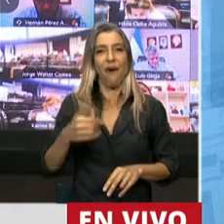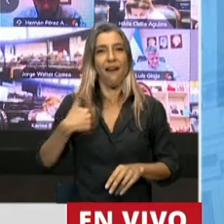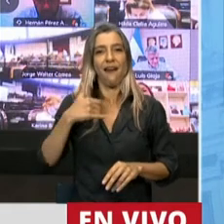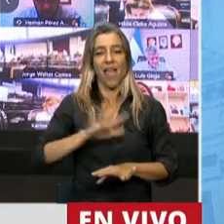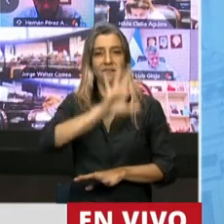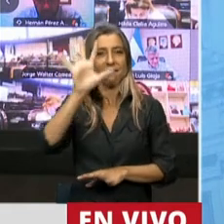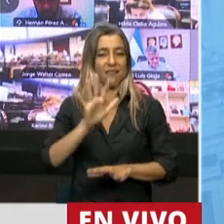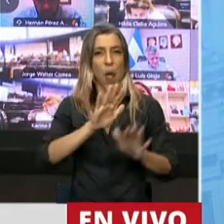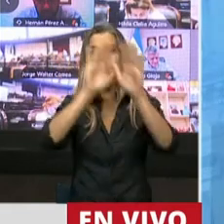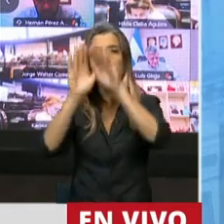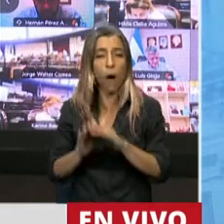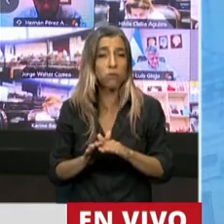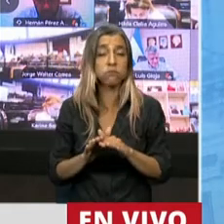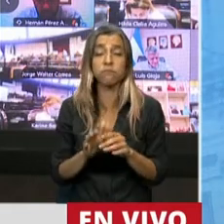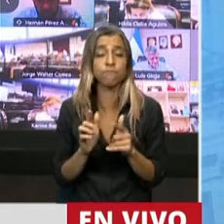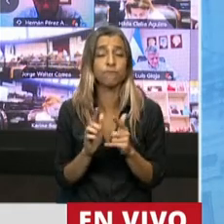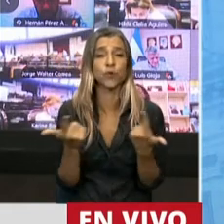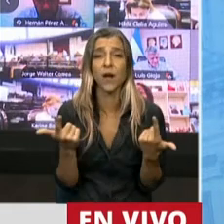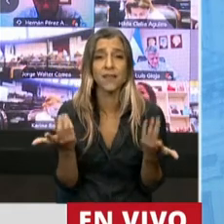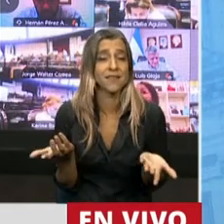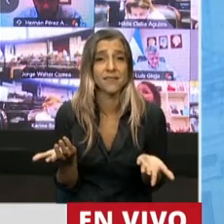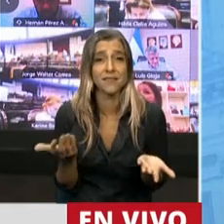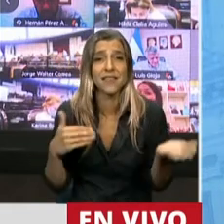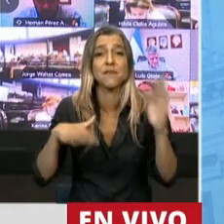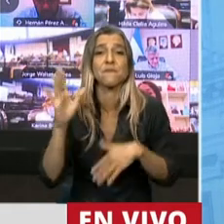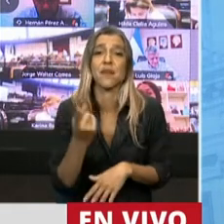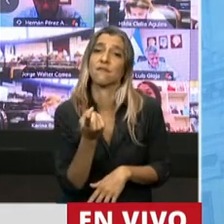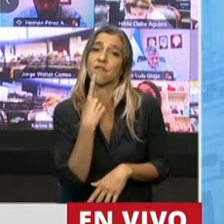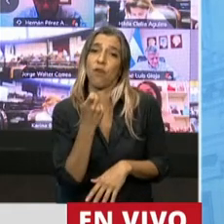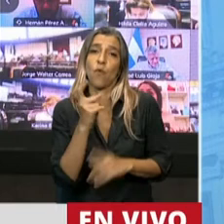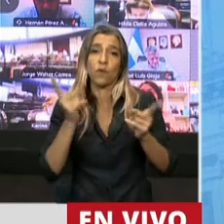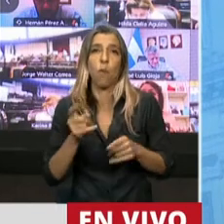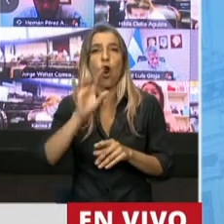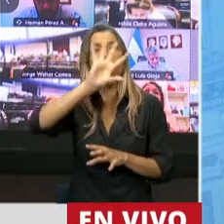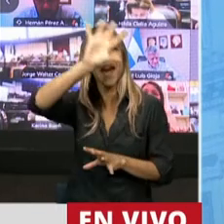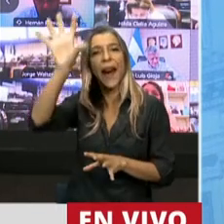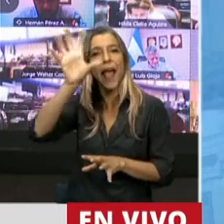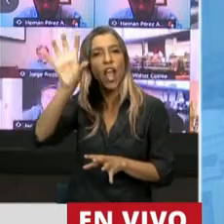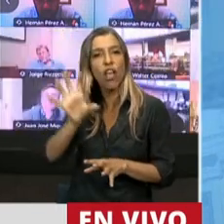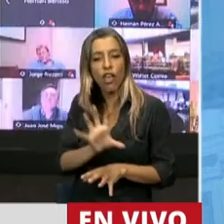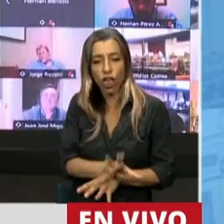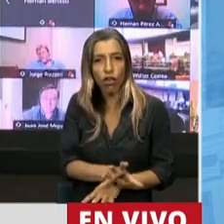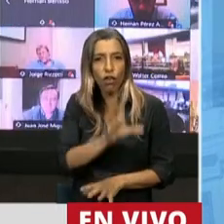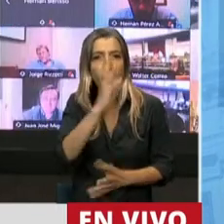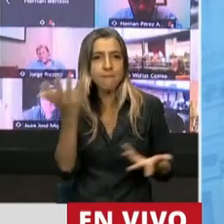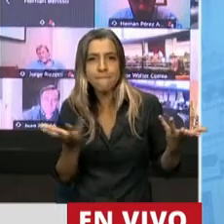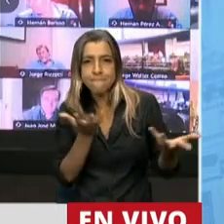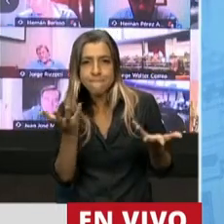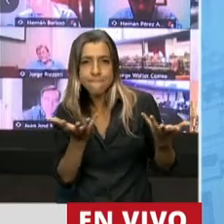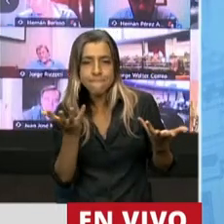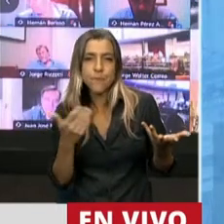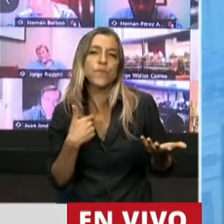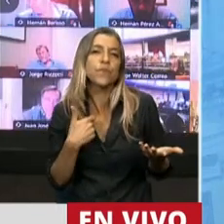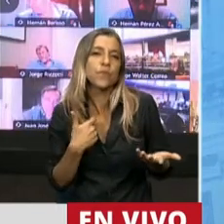grave, es el unitarismo demográfico en los hechos. ¿A qué me refiero? Que nosotros,